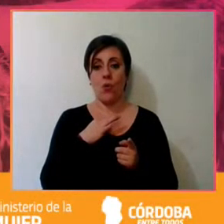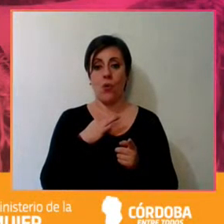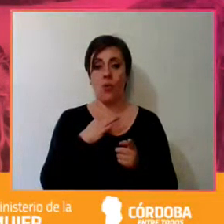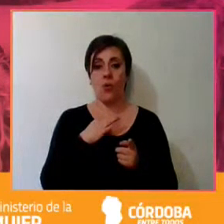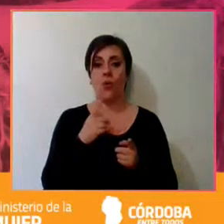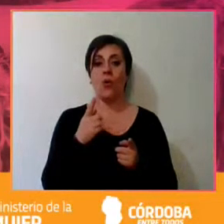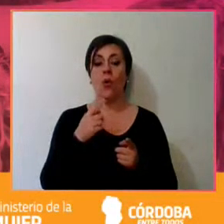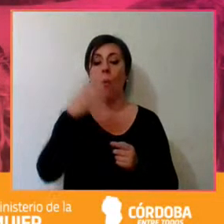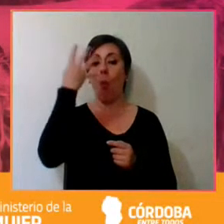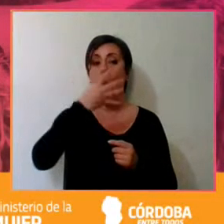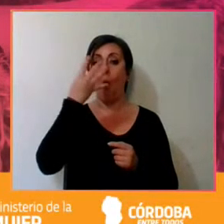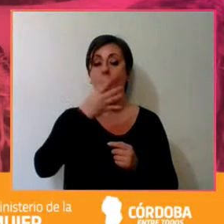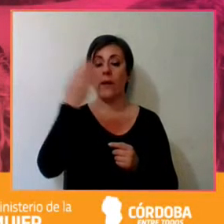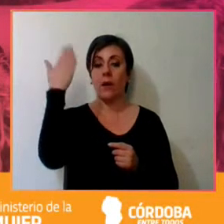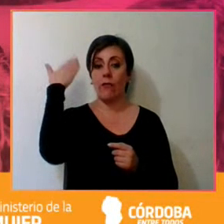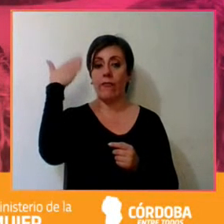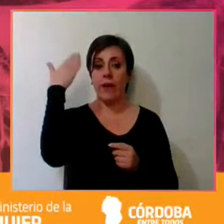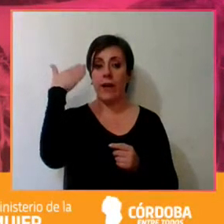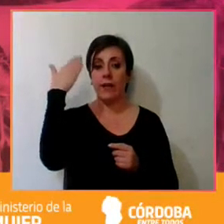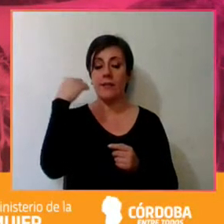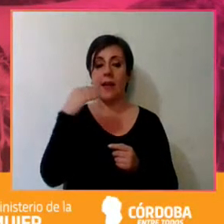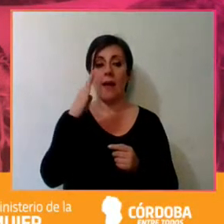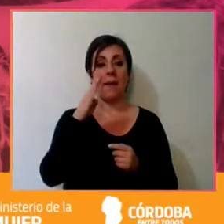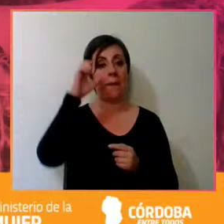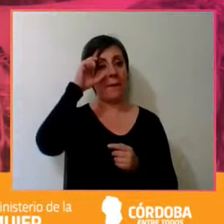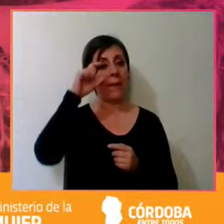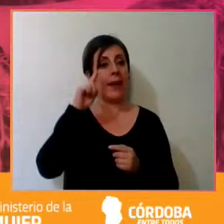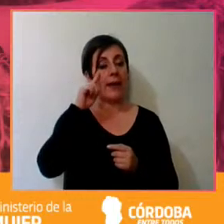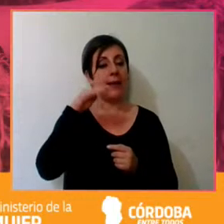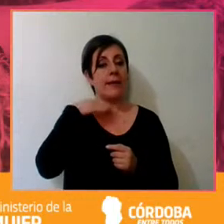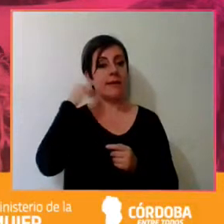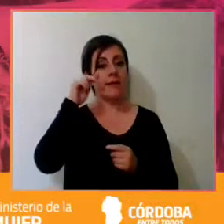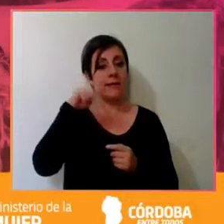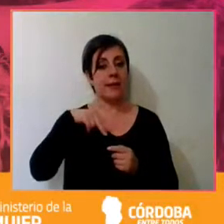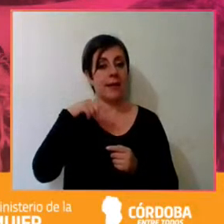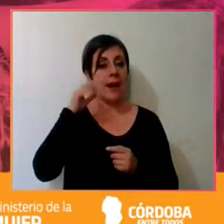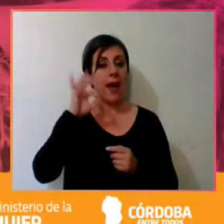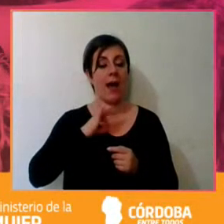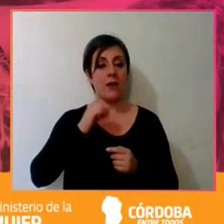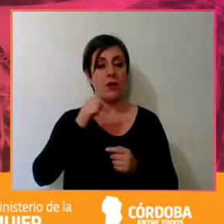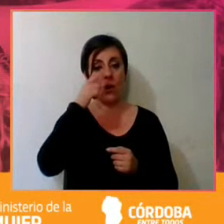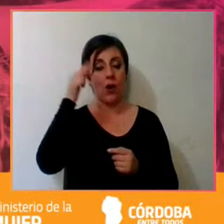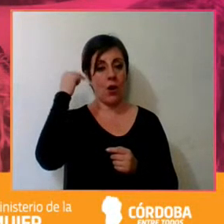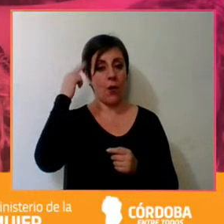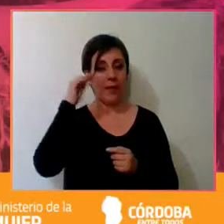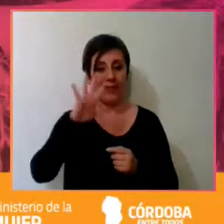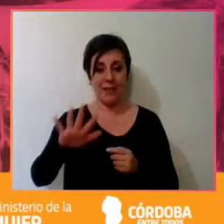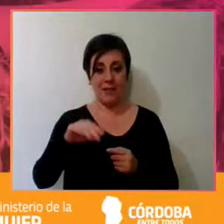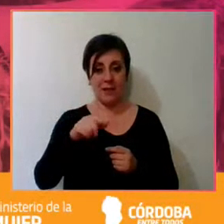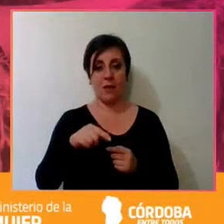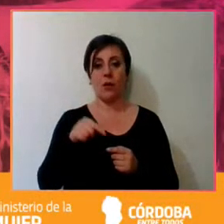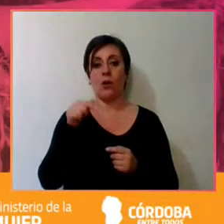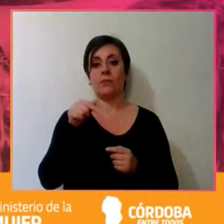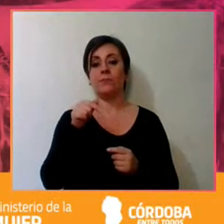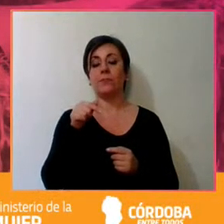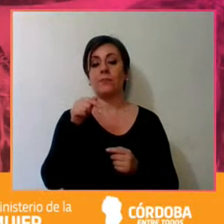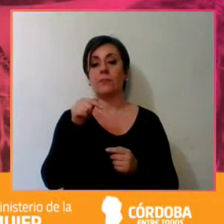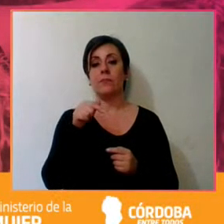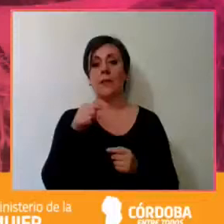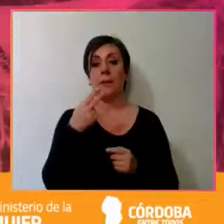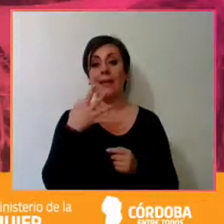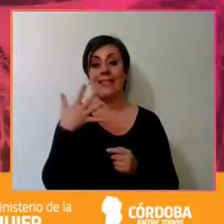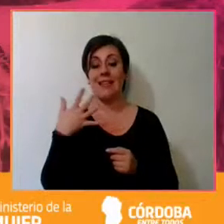Cuarta Conferencia Mundial de la Mujer en Beijing, el año 95, y donde hemos conmemorado este año 2020 los 25 años